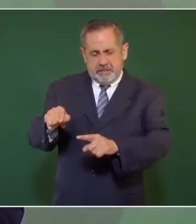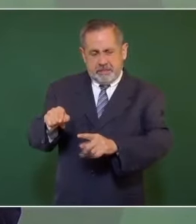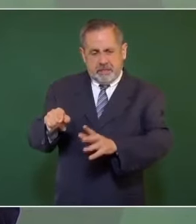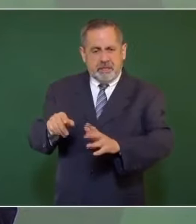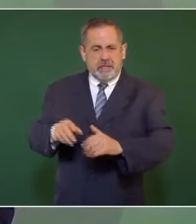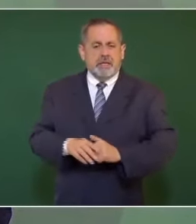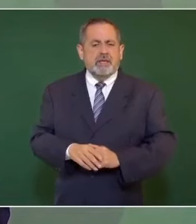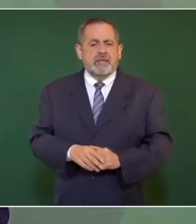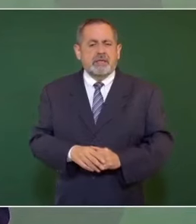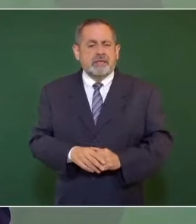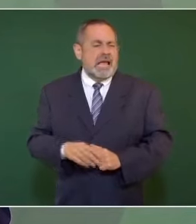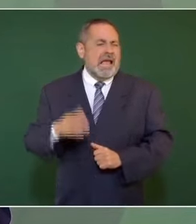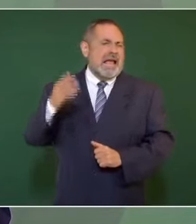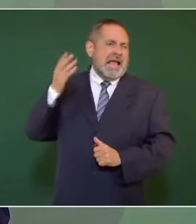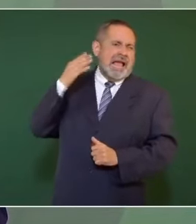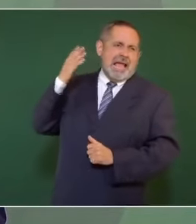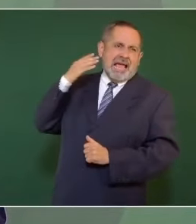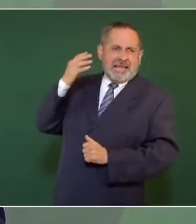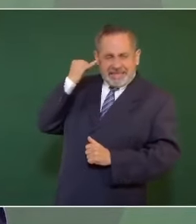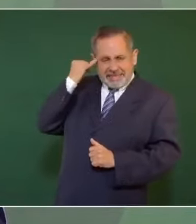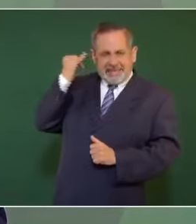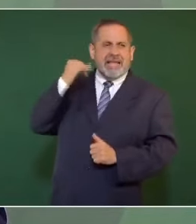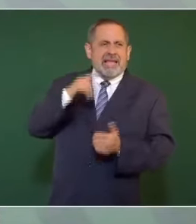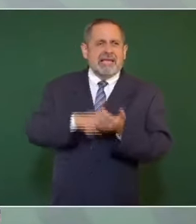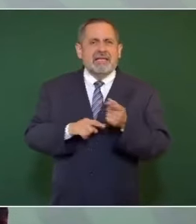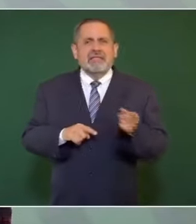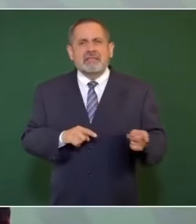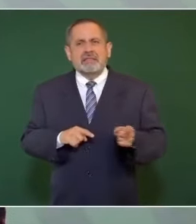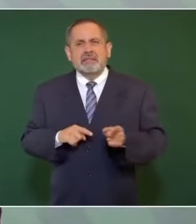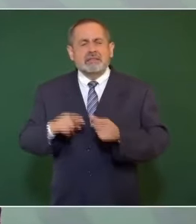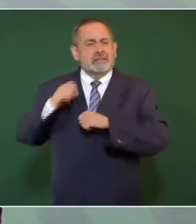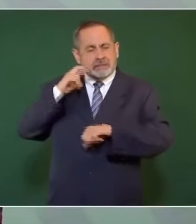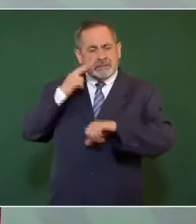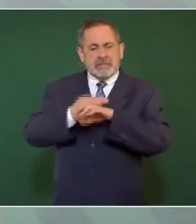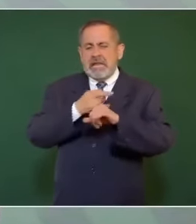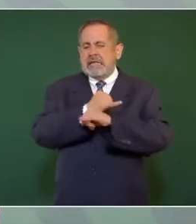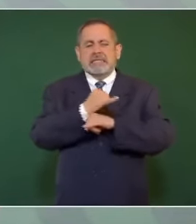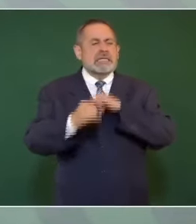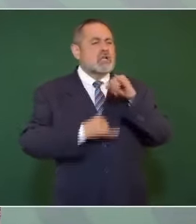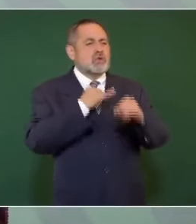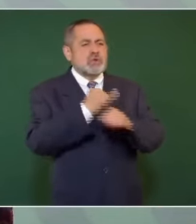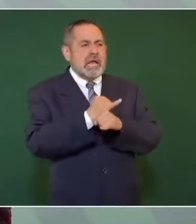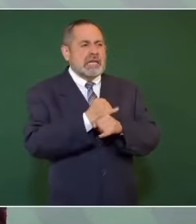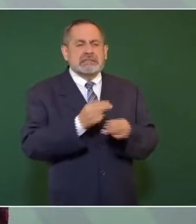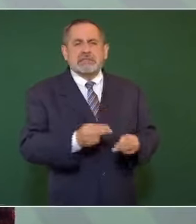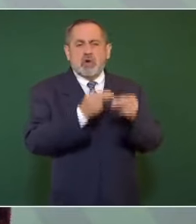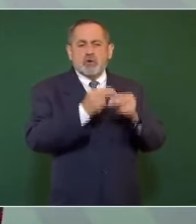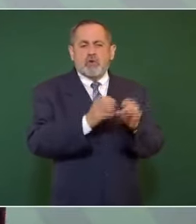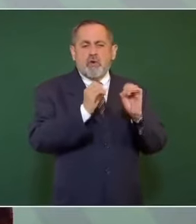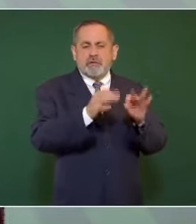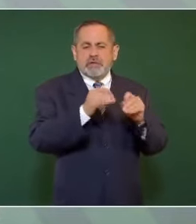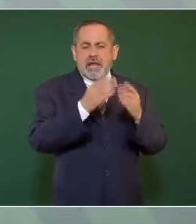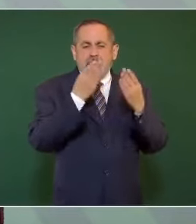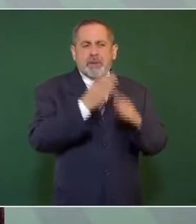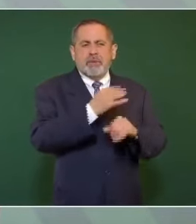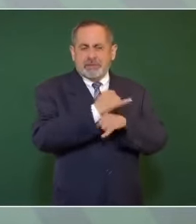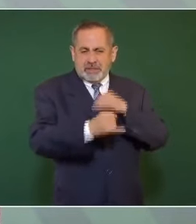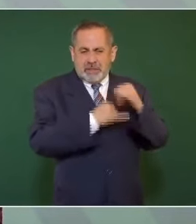importancia. Eso lo imponían desde los organismos financieros internacionales, todavía por